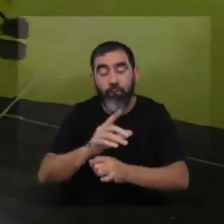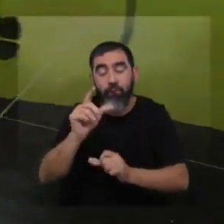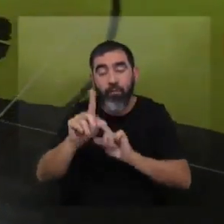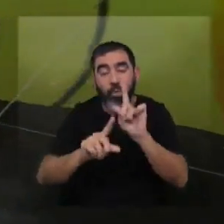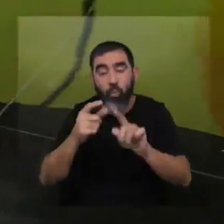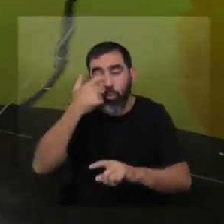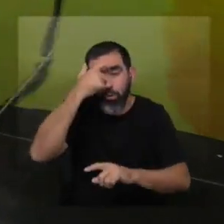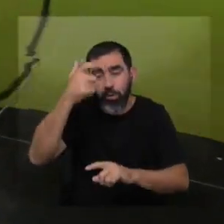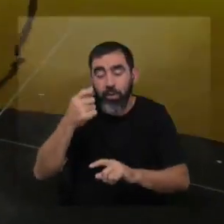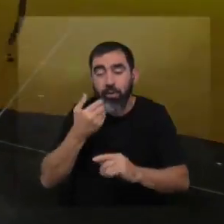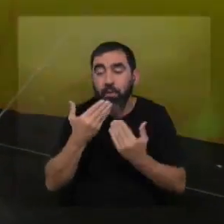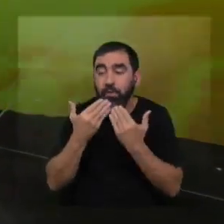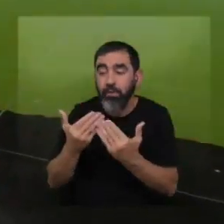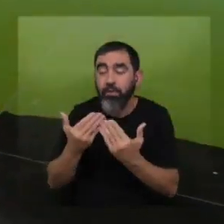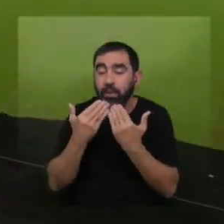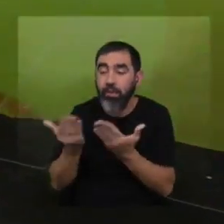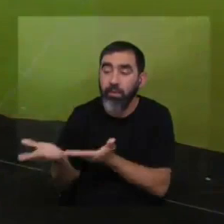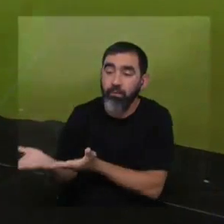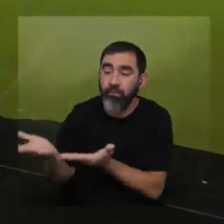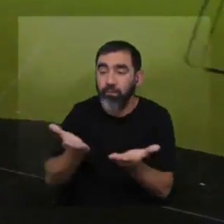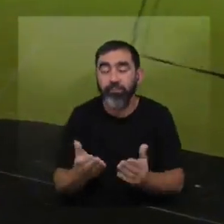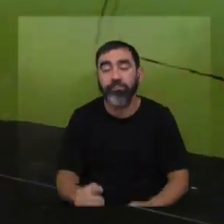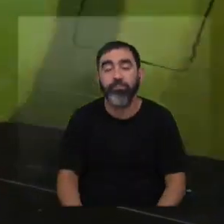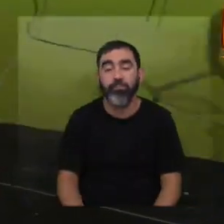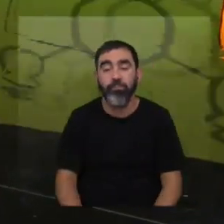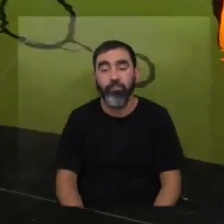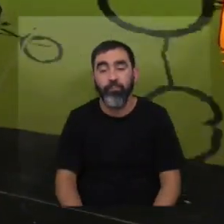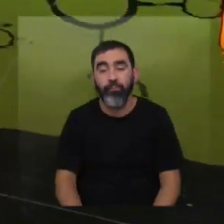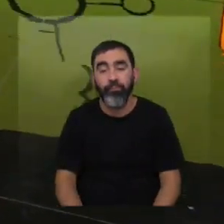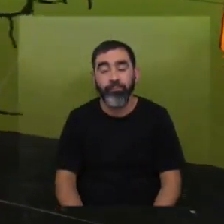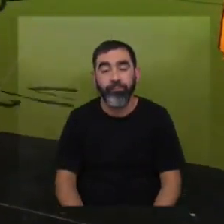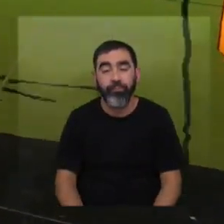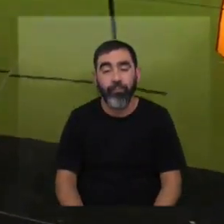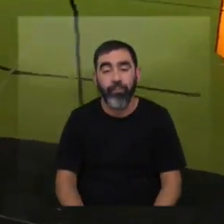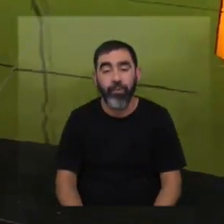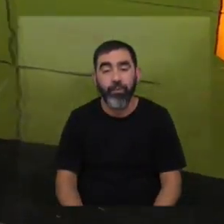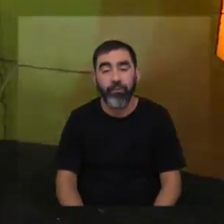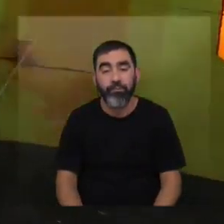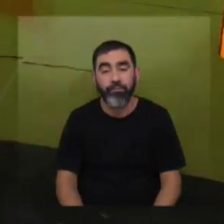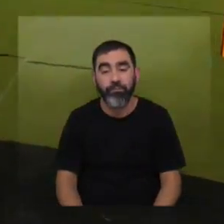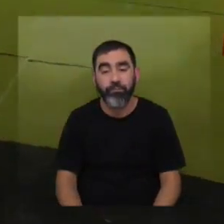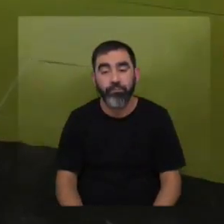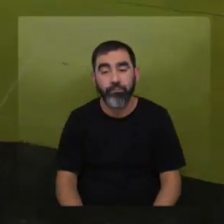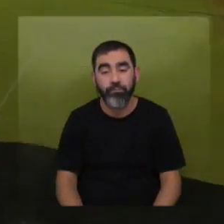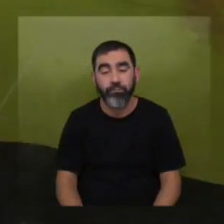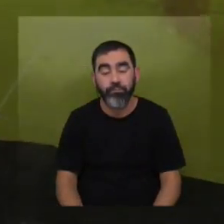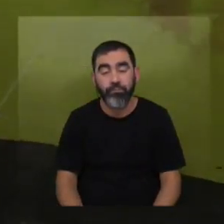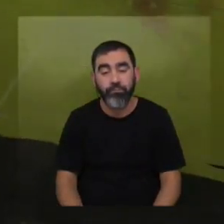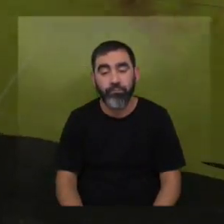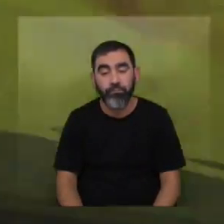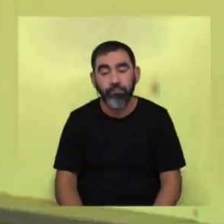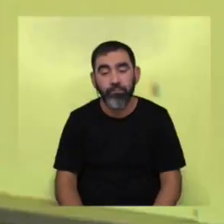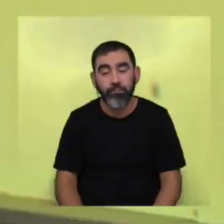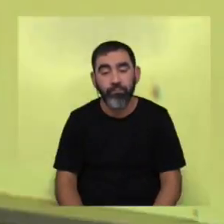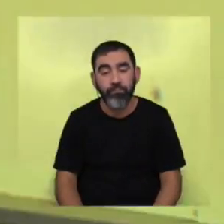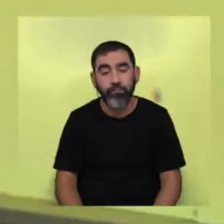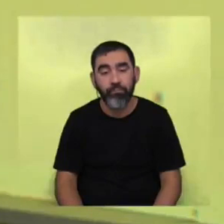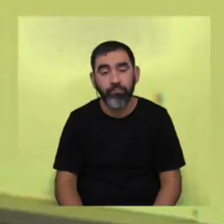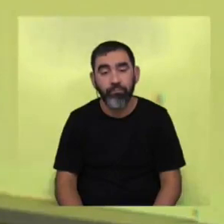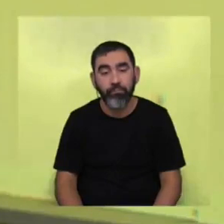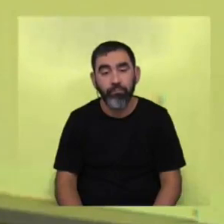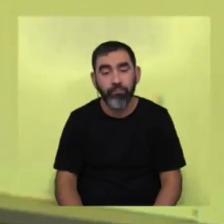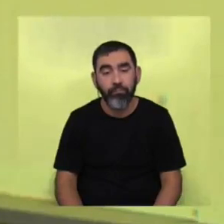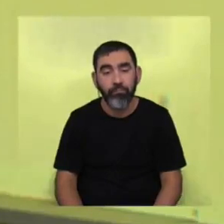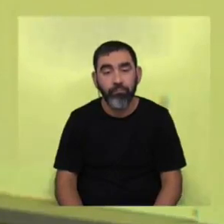Ciencia. Bueno, muchas gracias. Gracias por la invitación. Gracias a ti por aceptar. Sabina, a ver, no